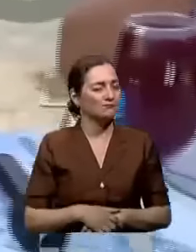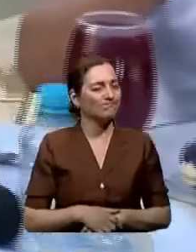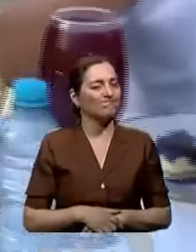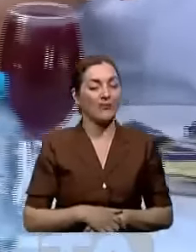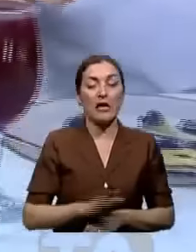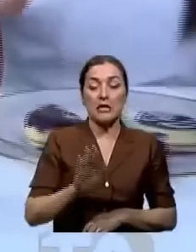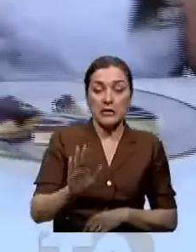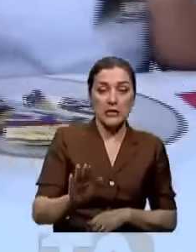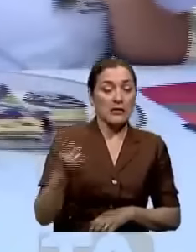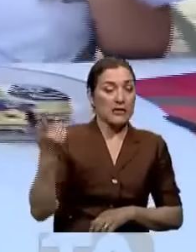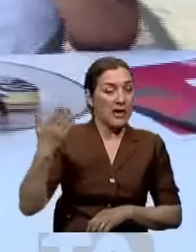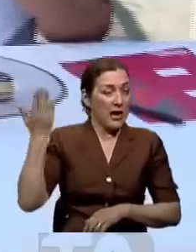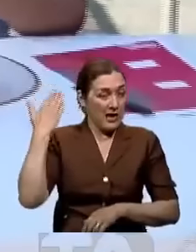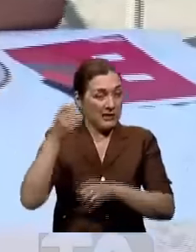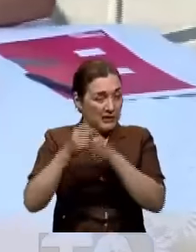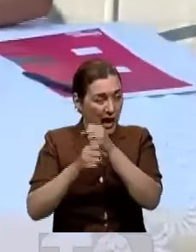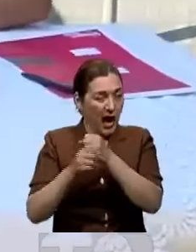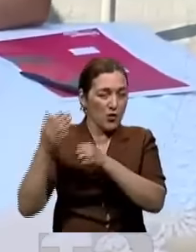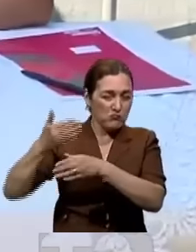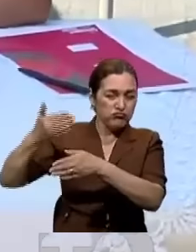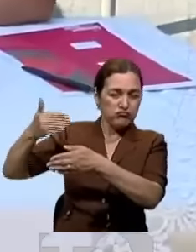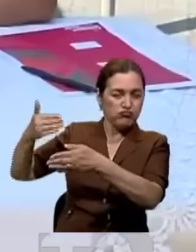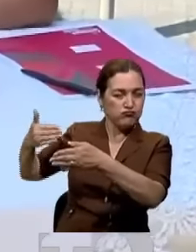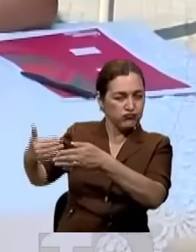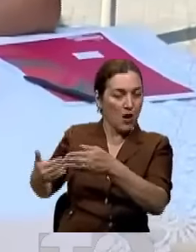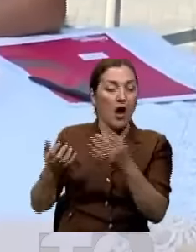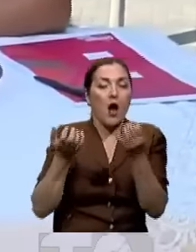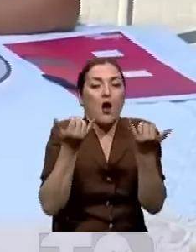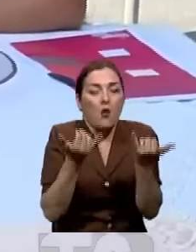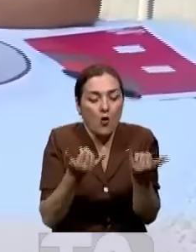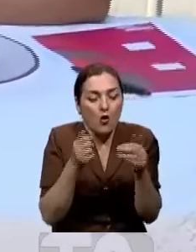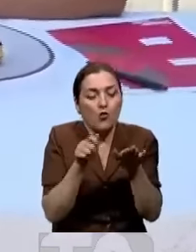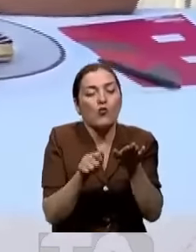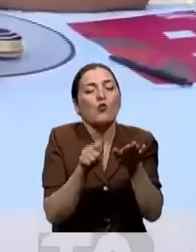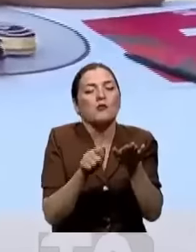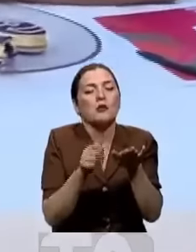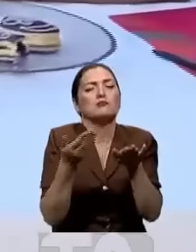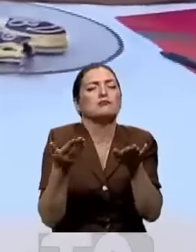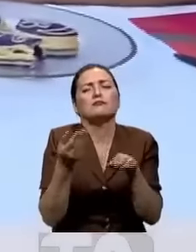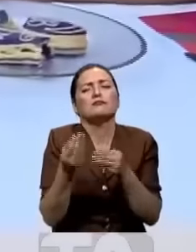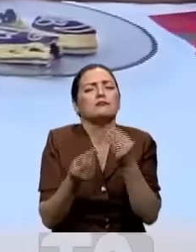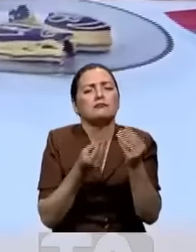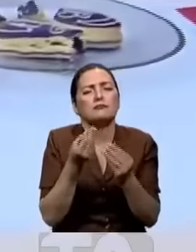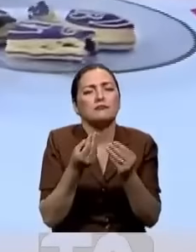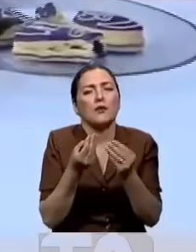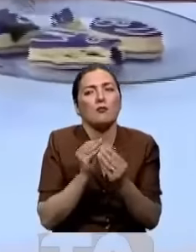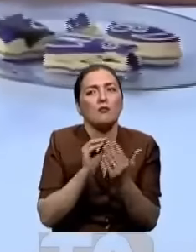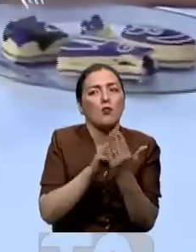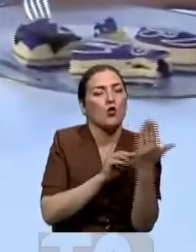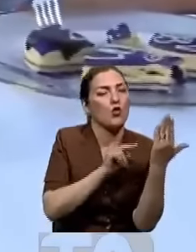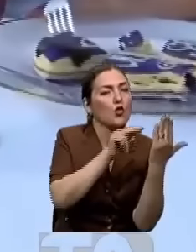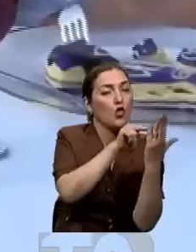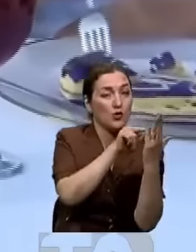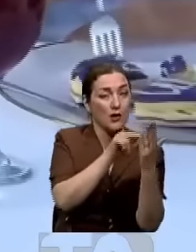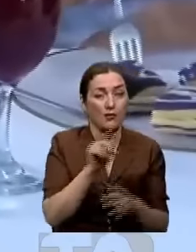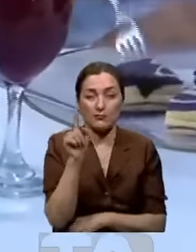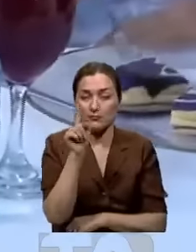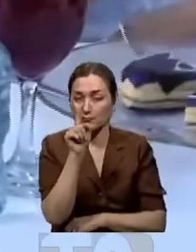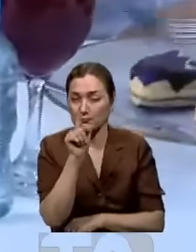algo, a diferencia de otros años, en esta ocasión el jurado no va a colocar una calificación en este